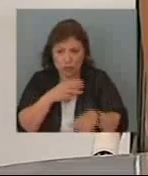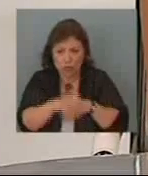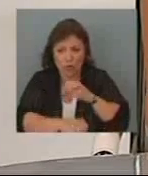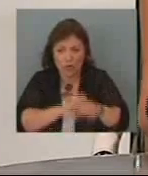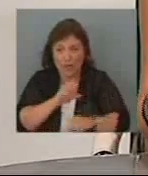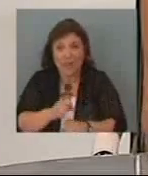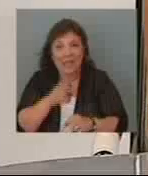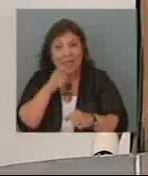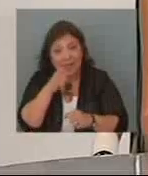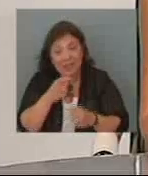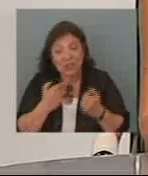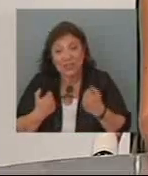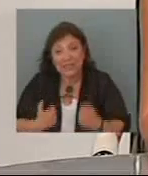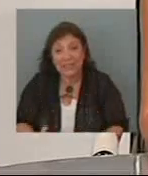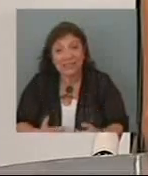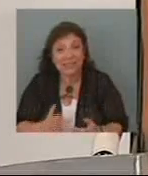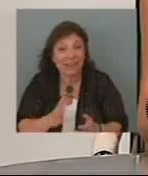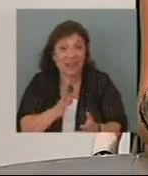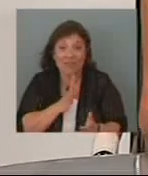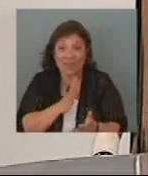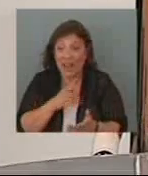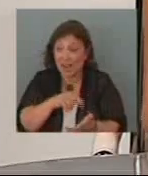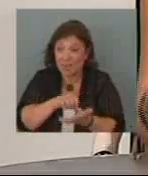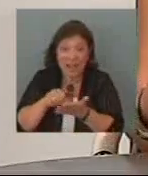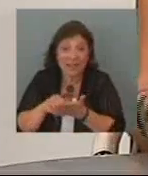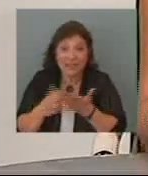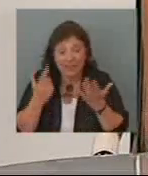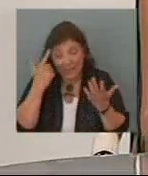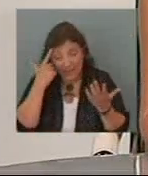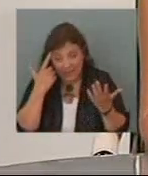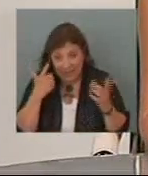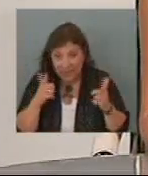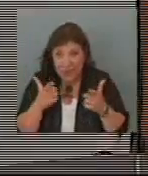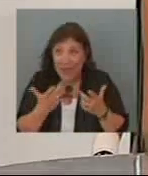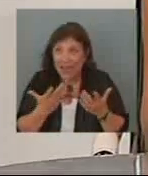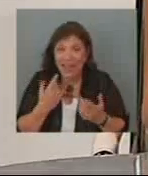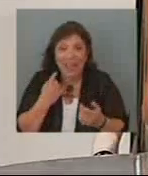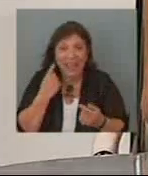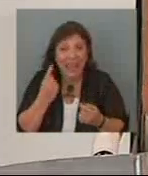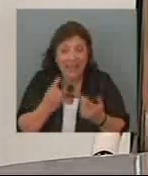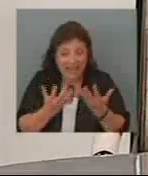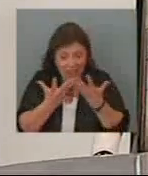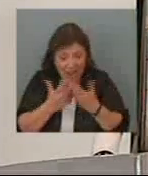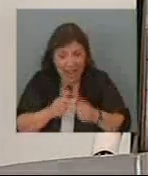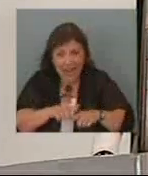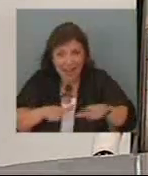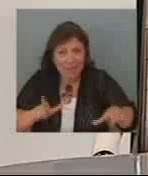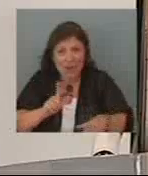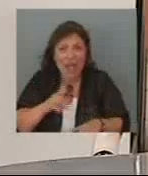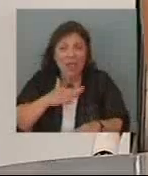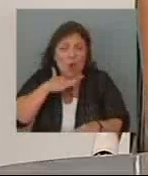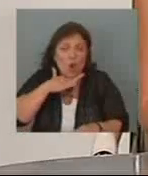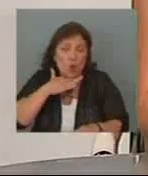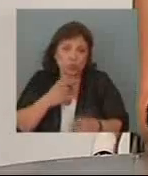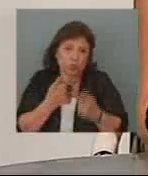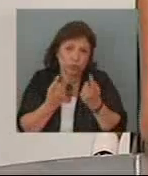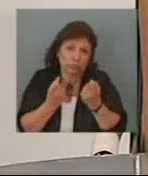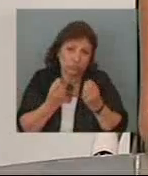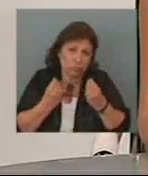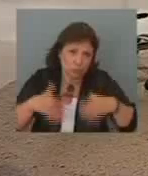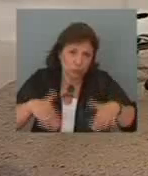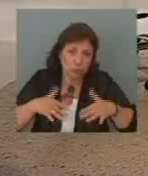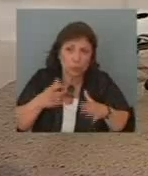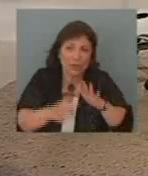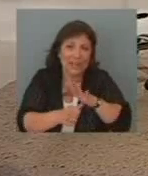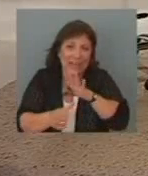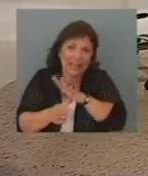Ese es el triste saldo de estos países, que además tienen una pésima gerencia o transparencia, gobernabilidad política, porque son